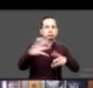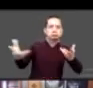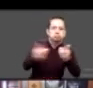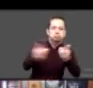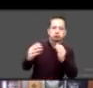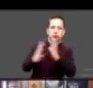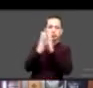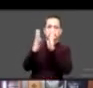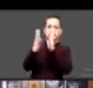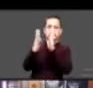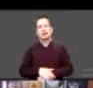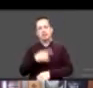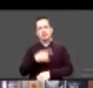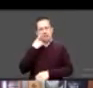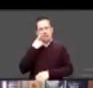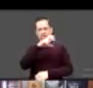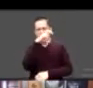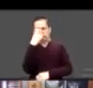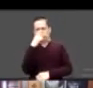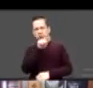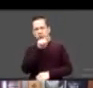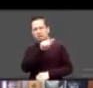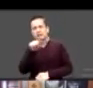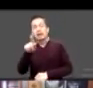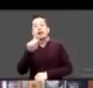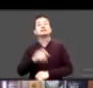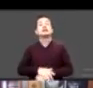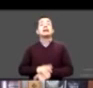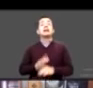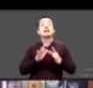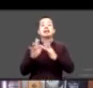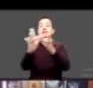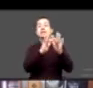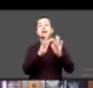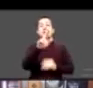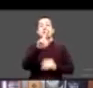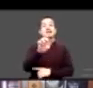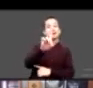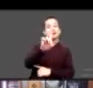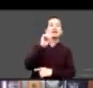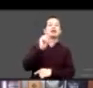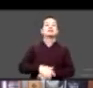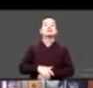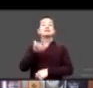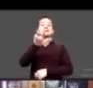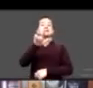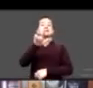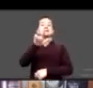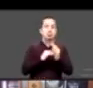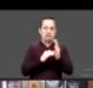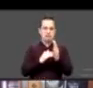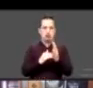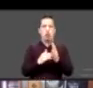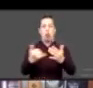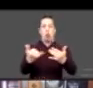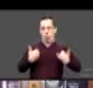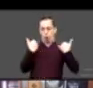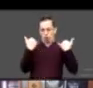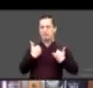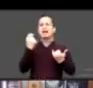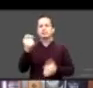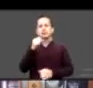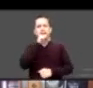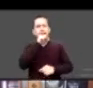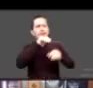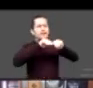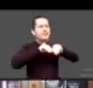unas imágenes, con una red de más de 17,000 promotores juveniles de salud sexual y reproductiva. Quiero que